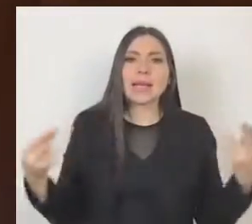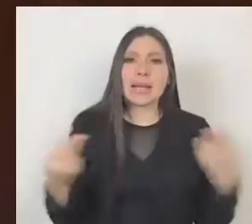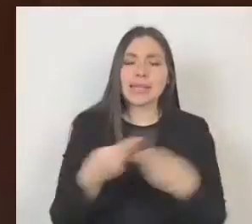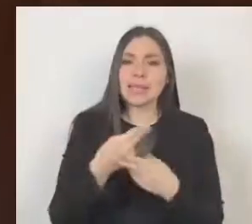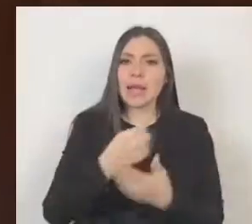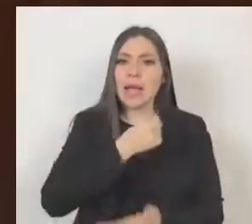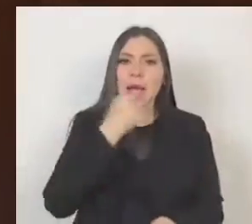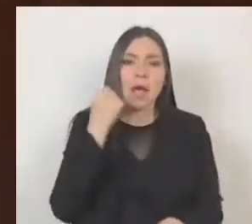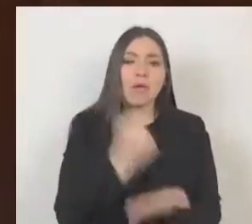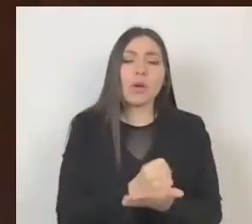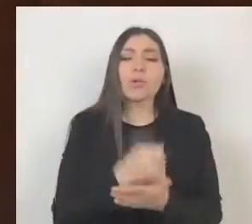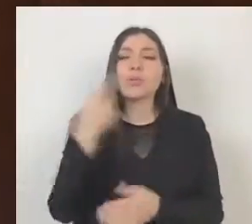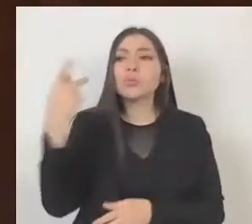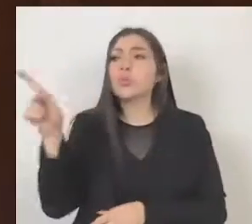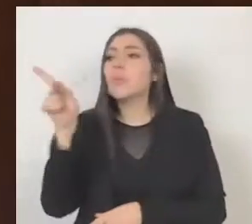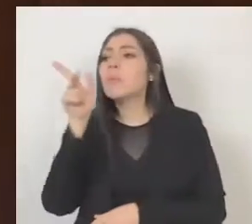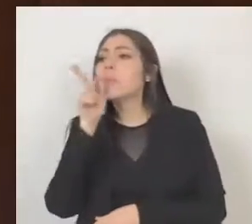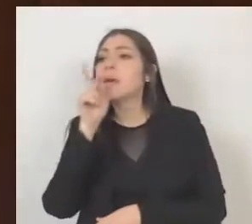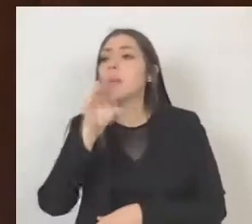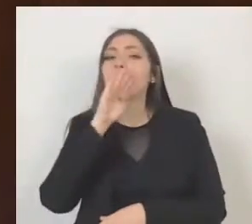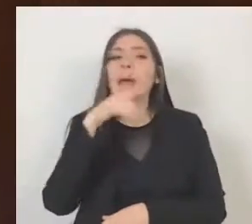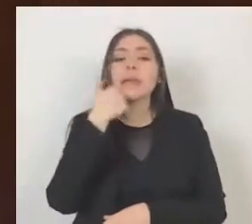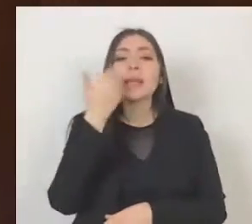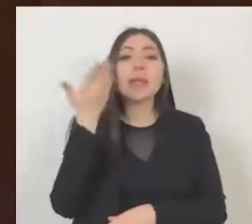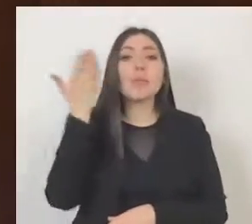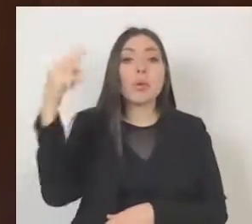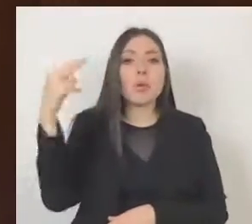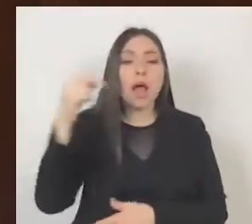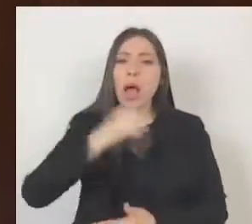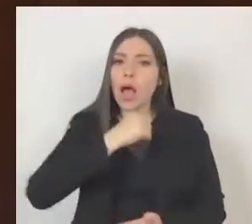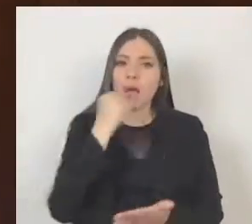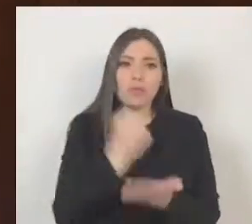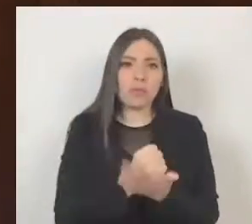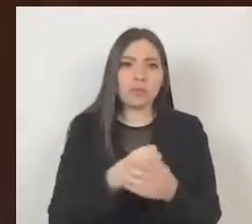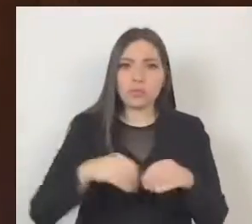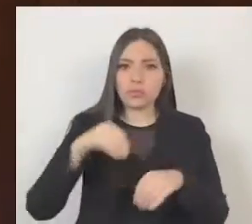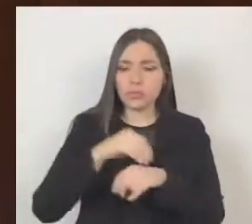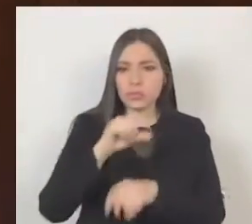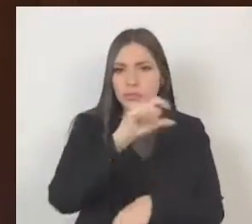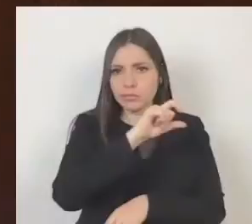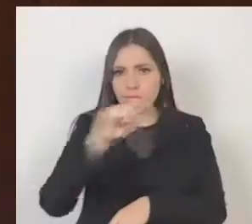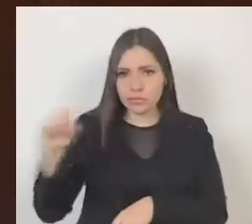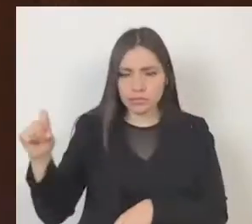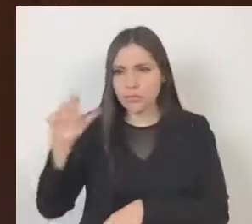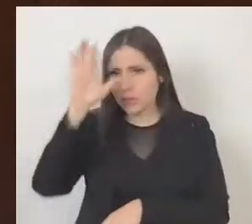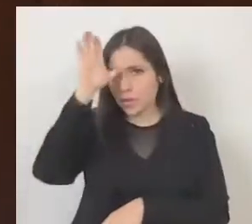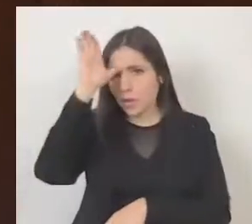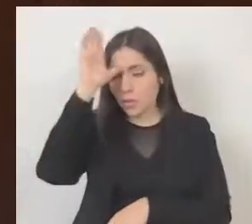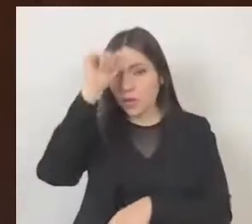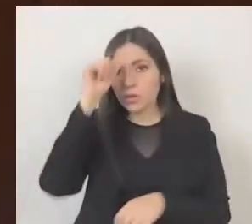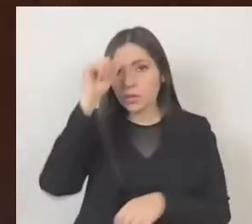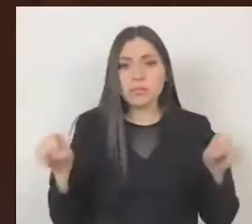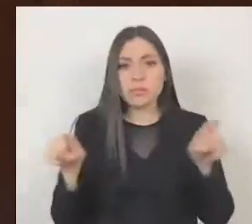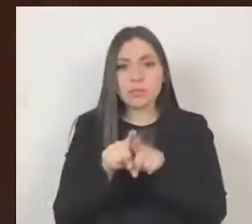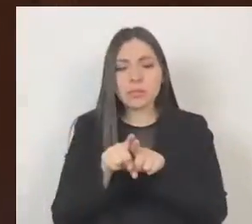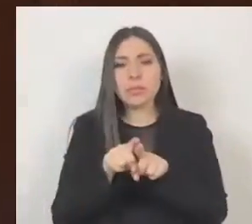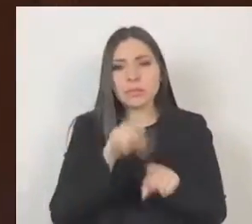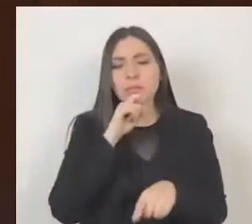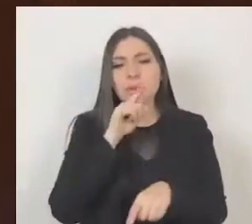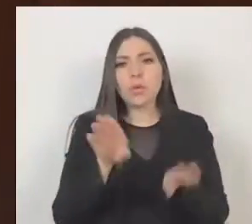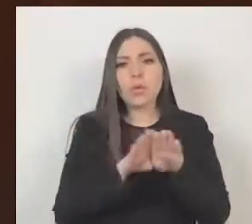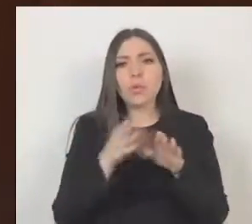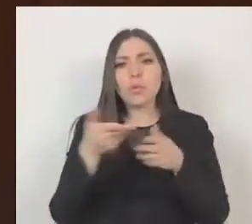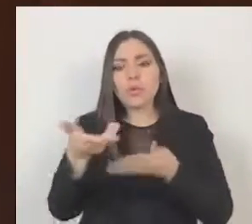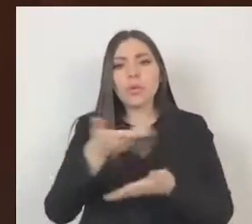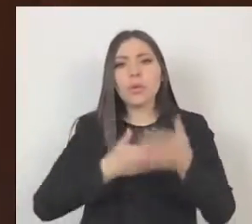por los padres, con estricto apego a las formas orales, funcionales y simbólicas de comunicación de las